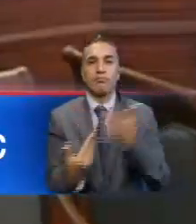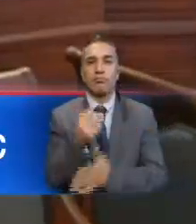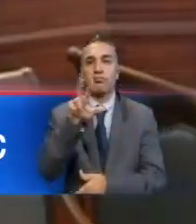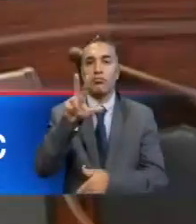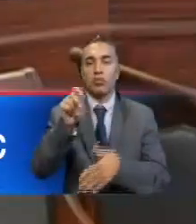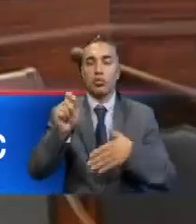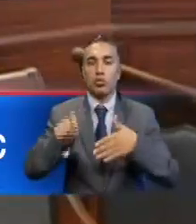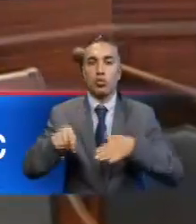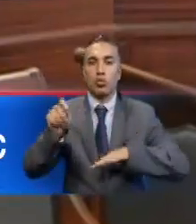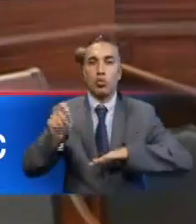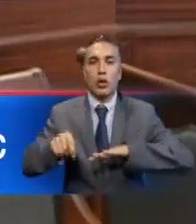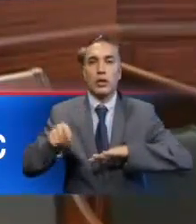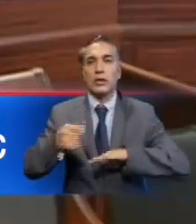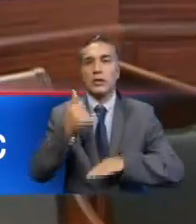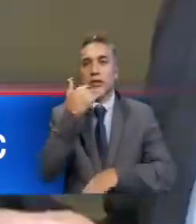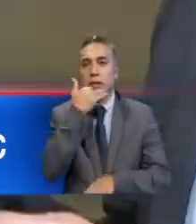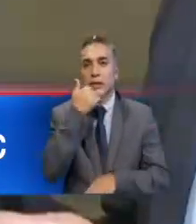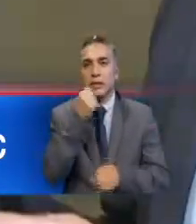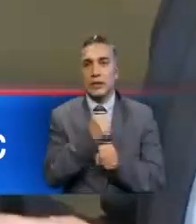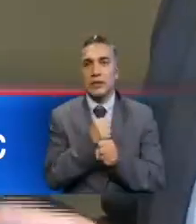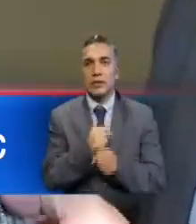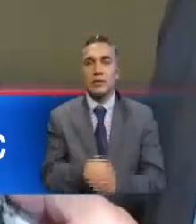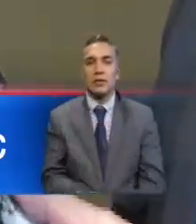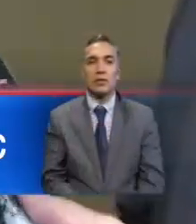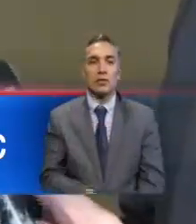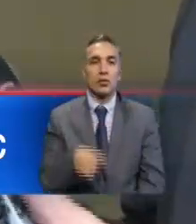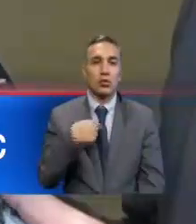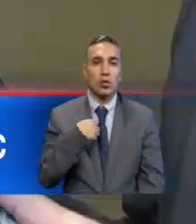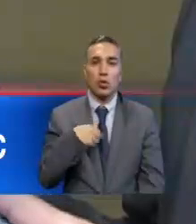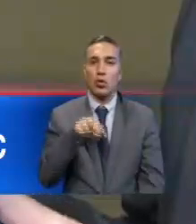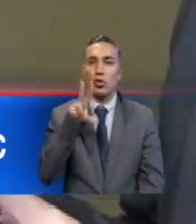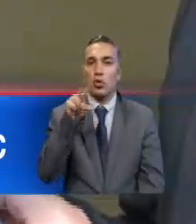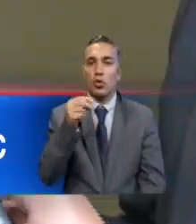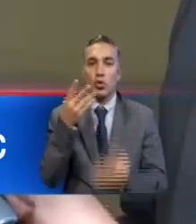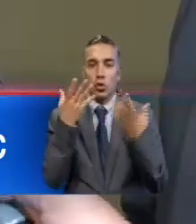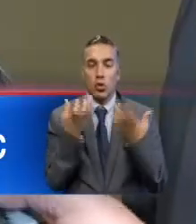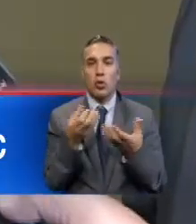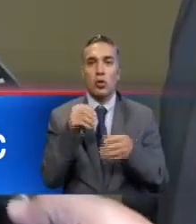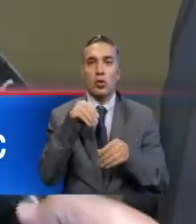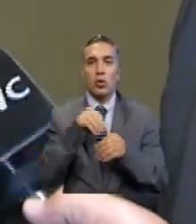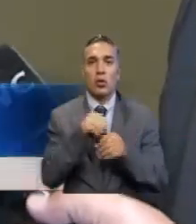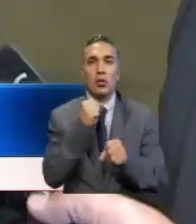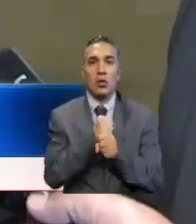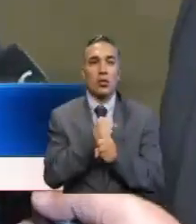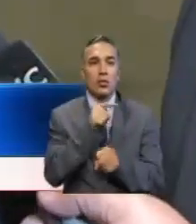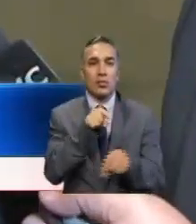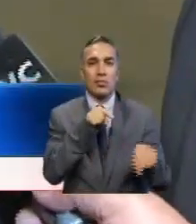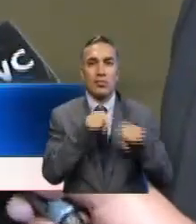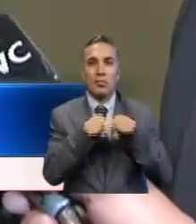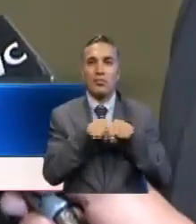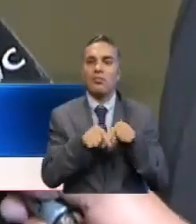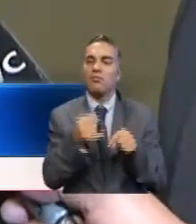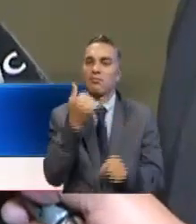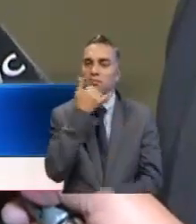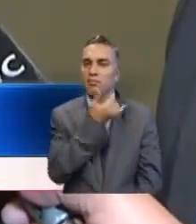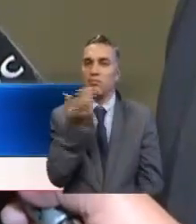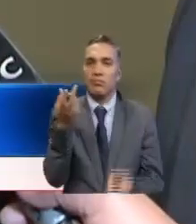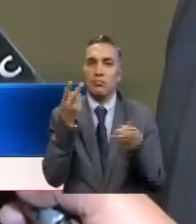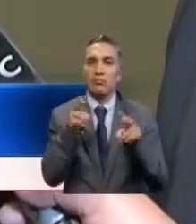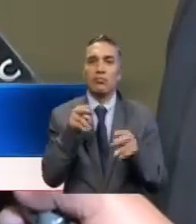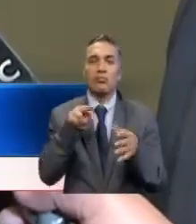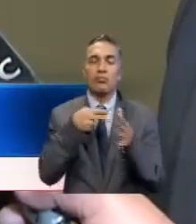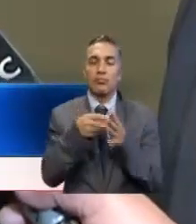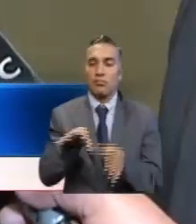jueces de la Corte Constitucional. Yo no quiero ser parte ni de esta renovación, ni quiero ser parte tampoco ni del banco